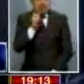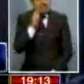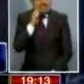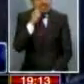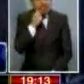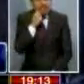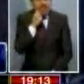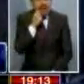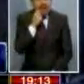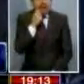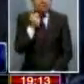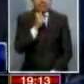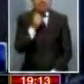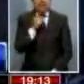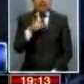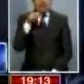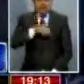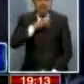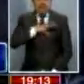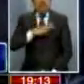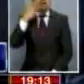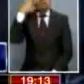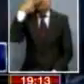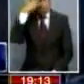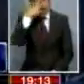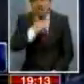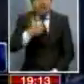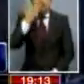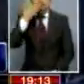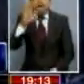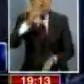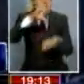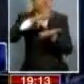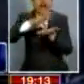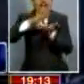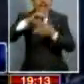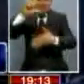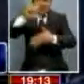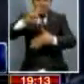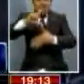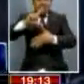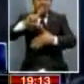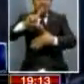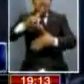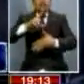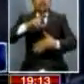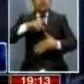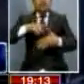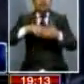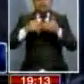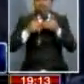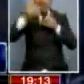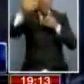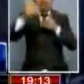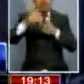significa que no sea maravilloso. Chile es uno de los mejores países de Latinoamérica. Por lejos,